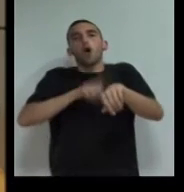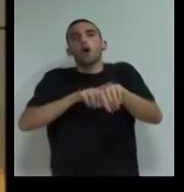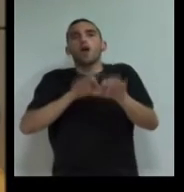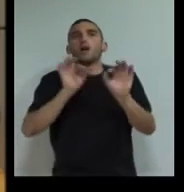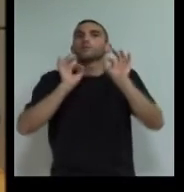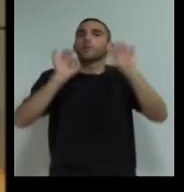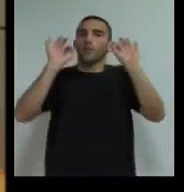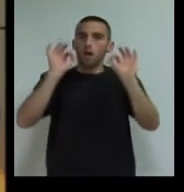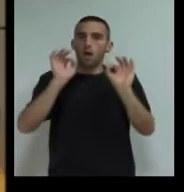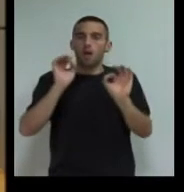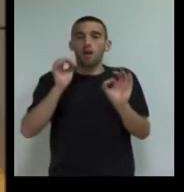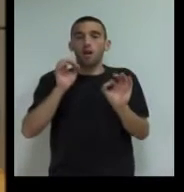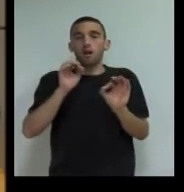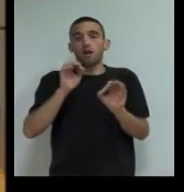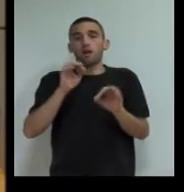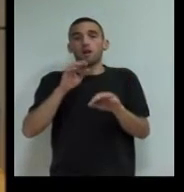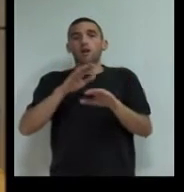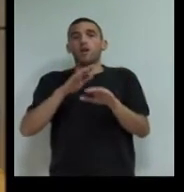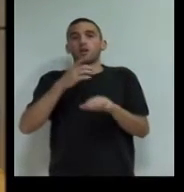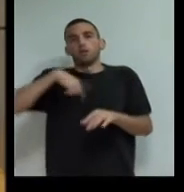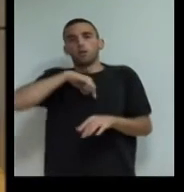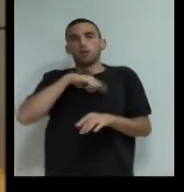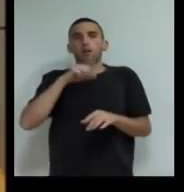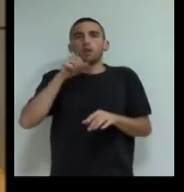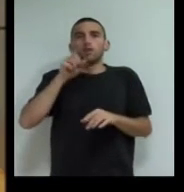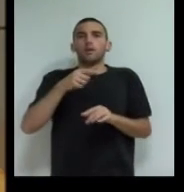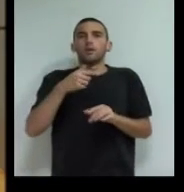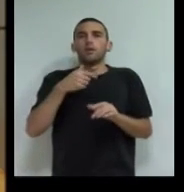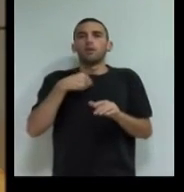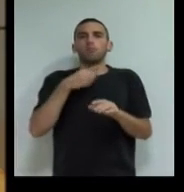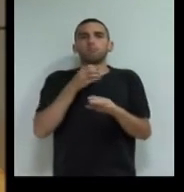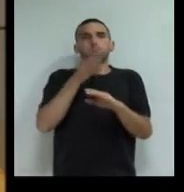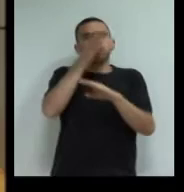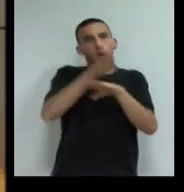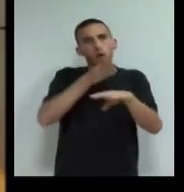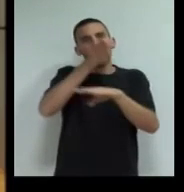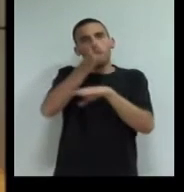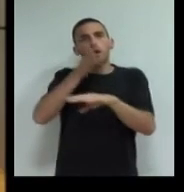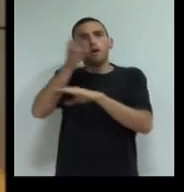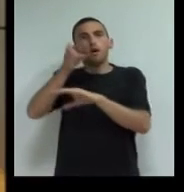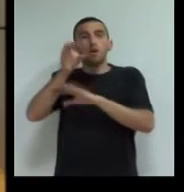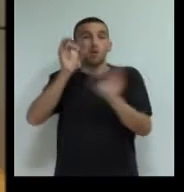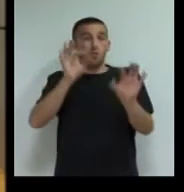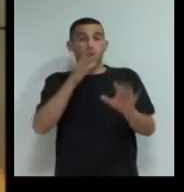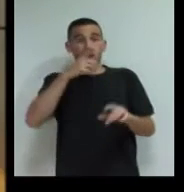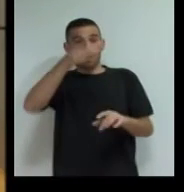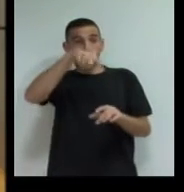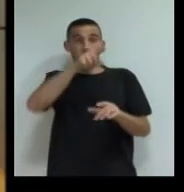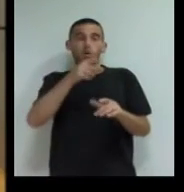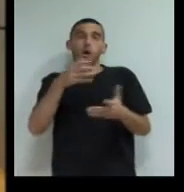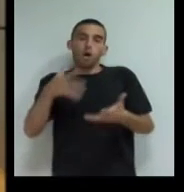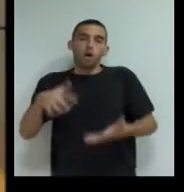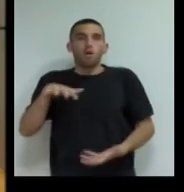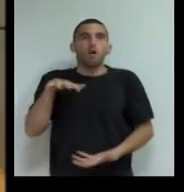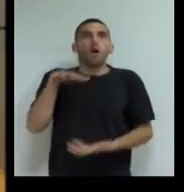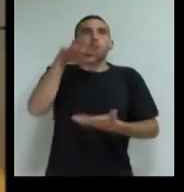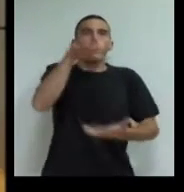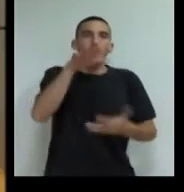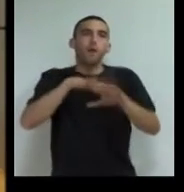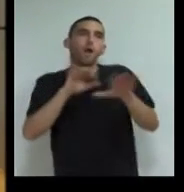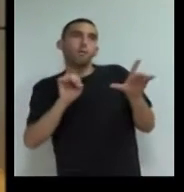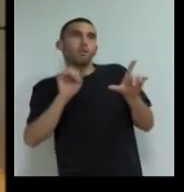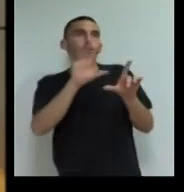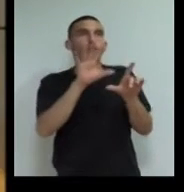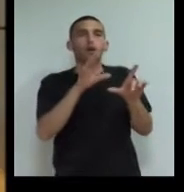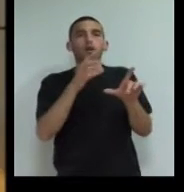pateado este país de arriba abajo como la Piquer con el baúl, es decir, como vais vosotros ahora con los trastos, para hacer una sesión puntual